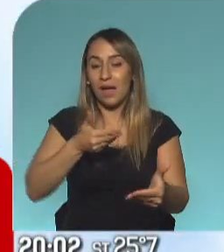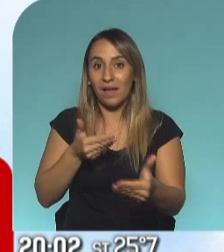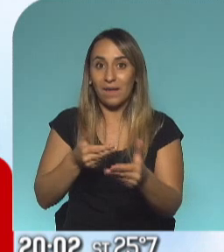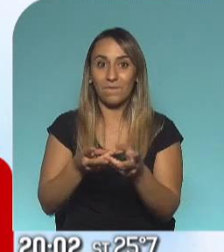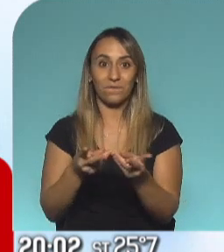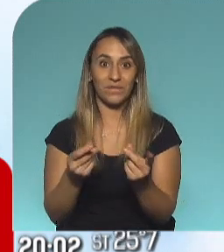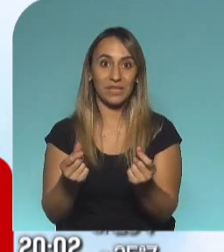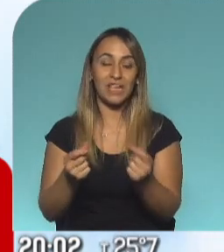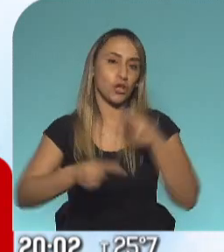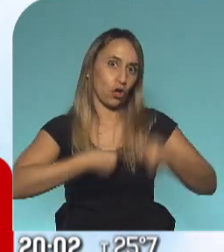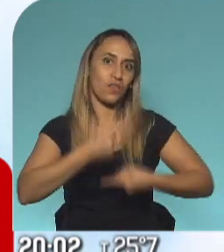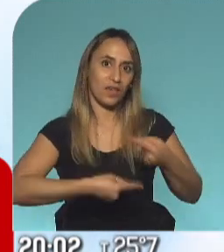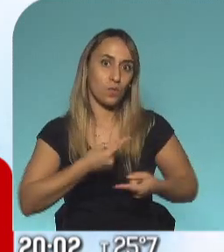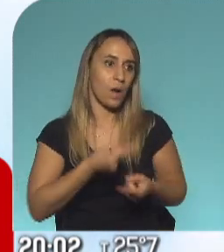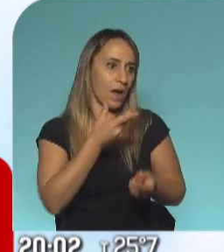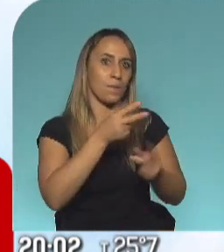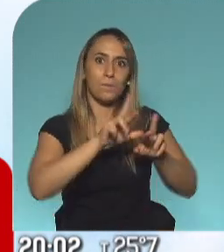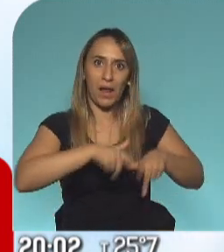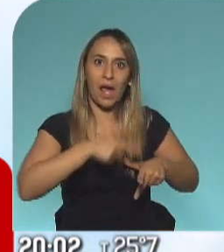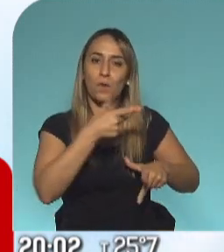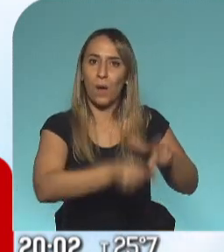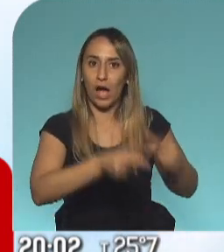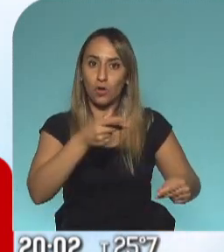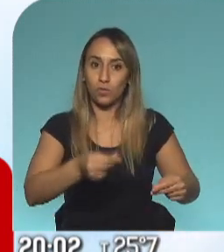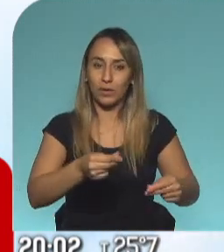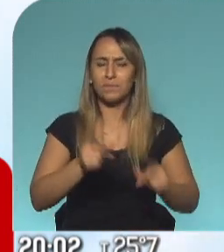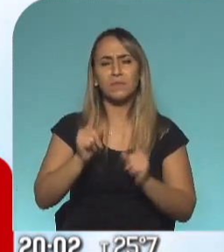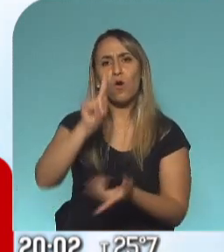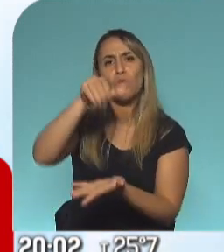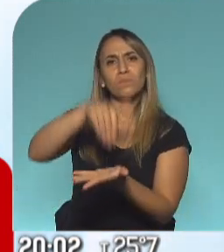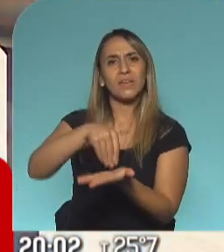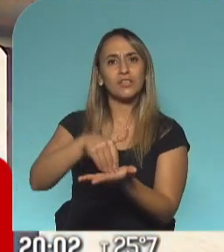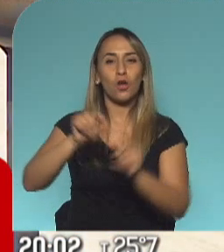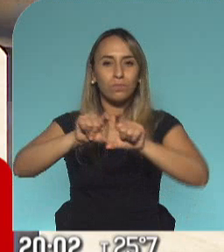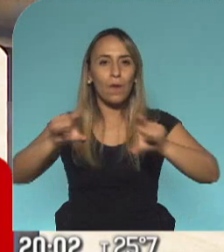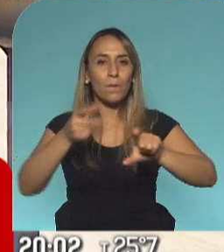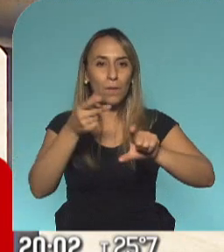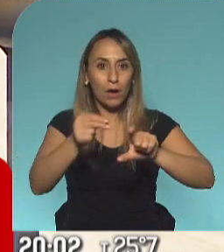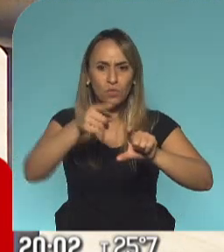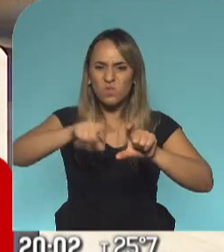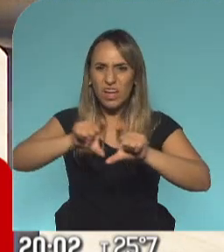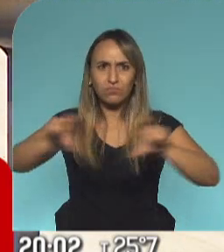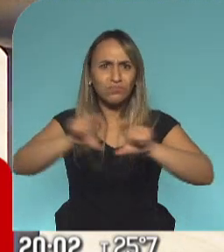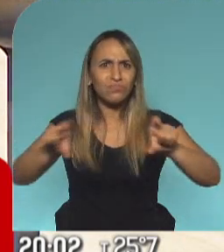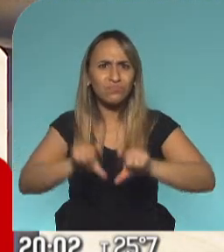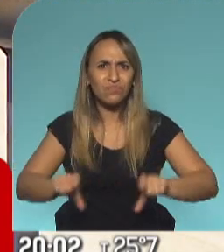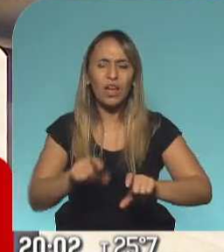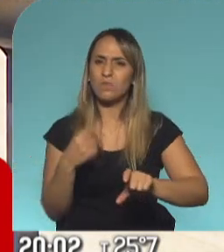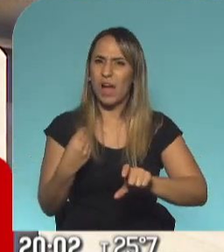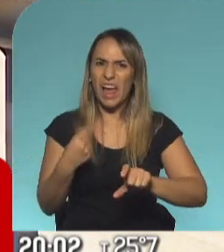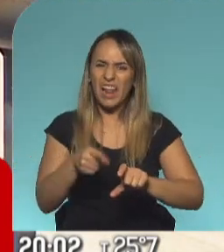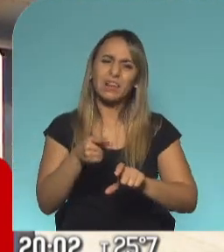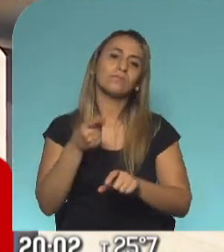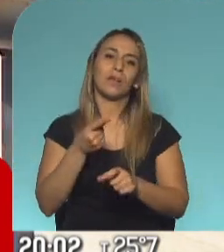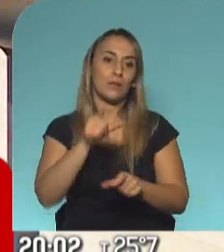Argentina. Recordemos que ese millón de dosis que van a buscar sirven para inmunizar a 500.000 personas en medio de esta campaña